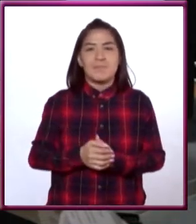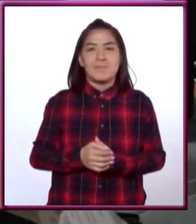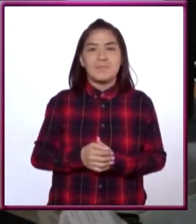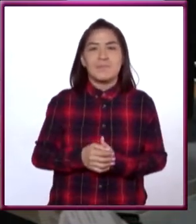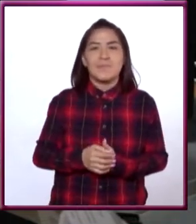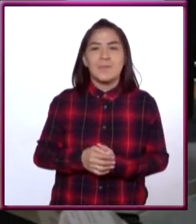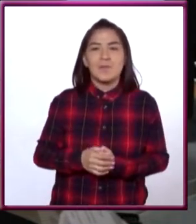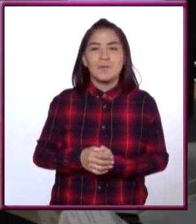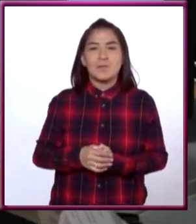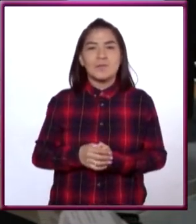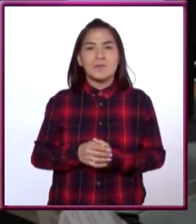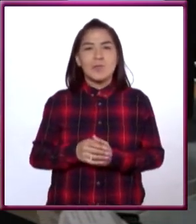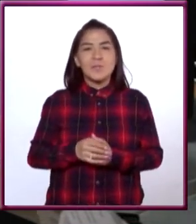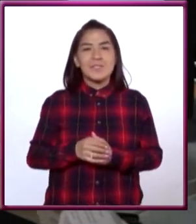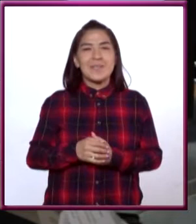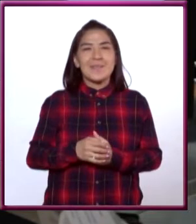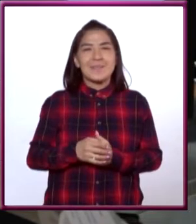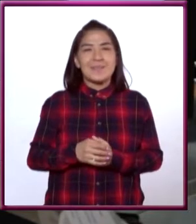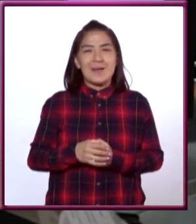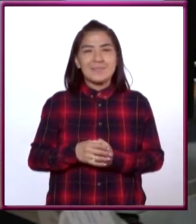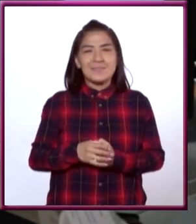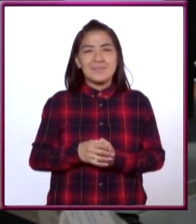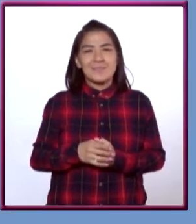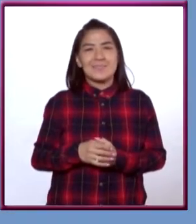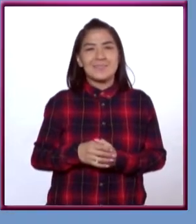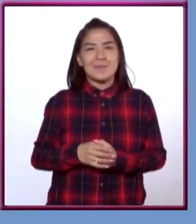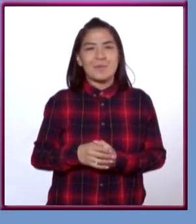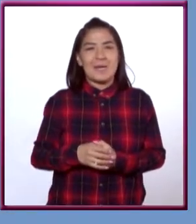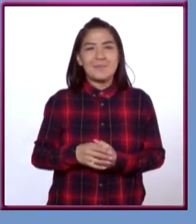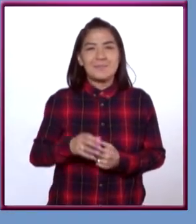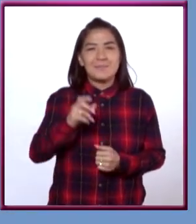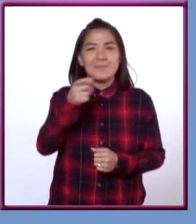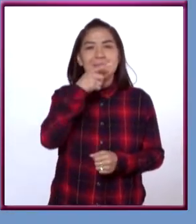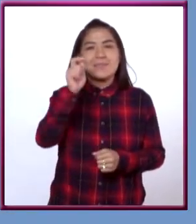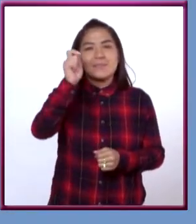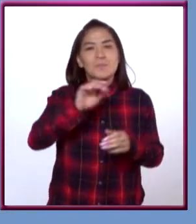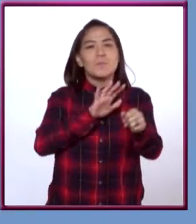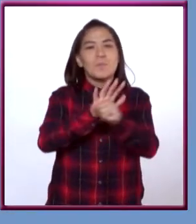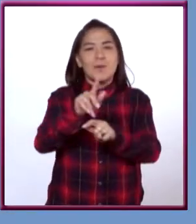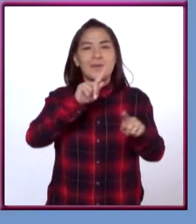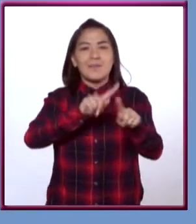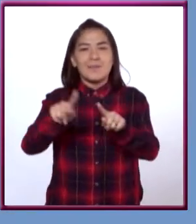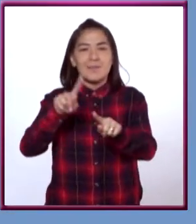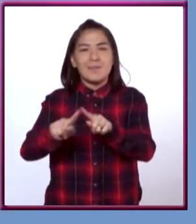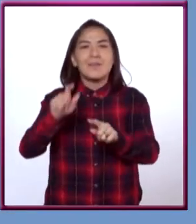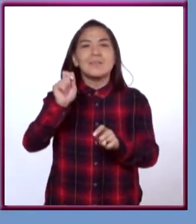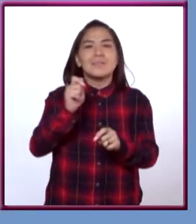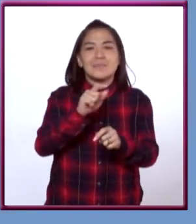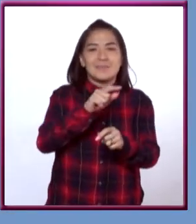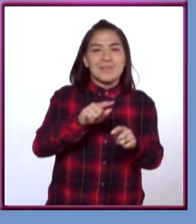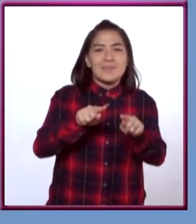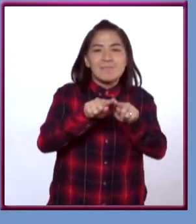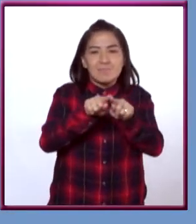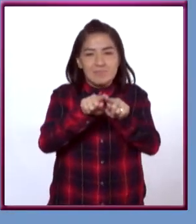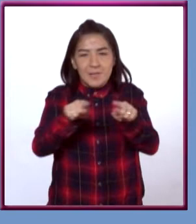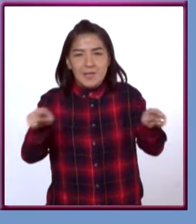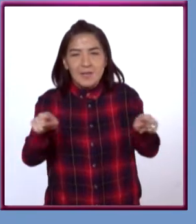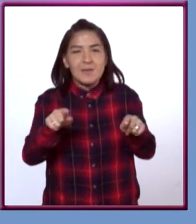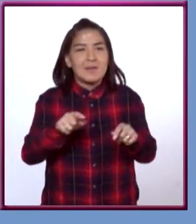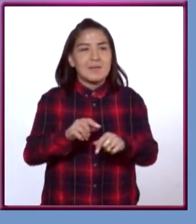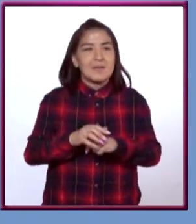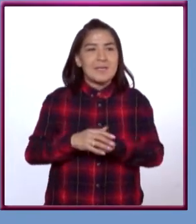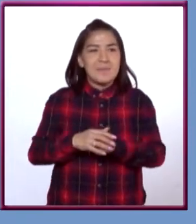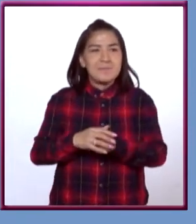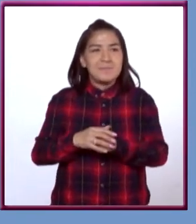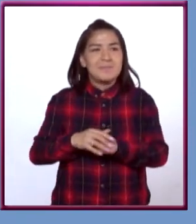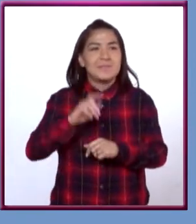CAD son matemáticas en acción. Para cualquier modelo CAD, una línea, una superficie,